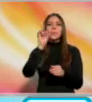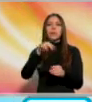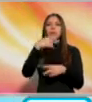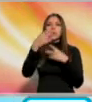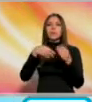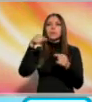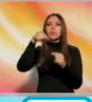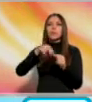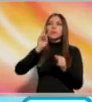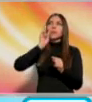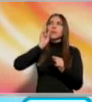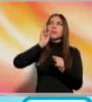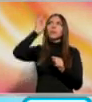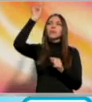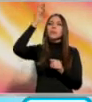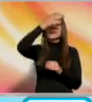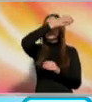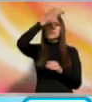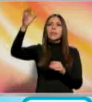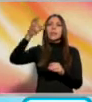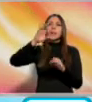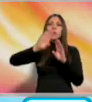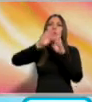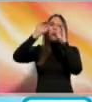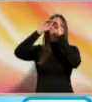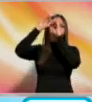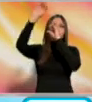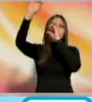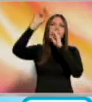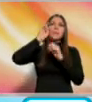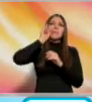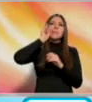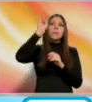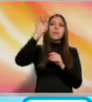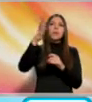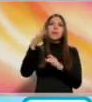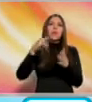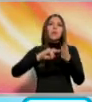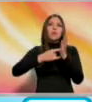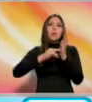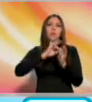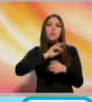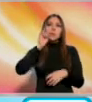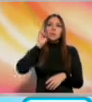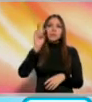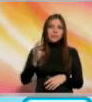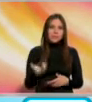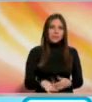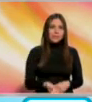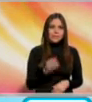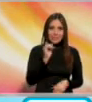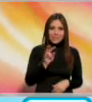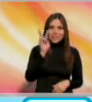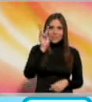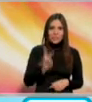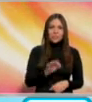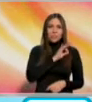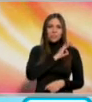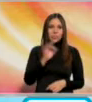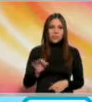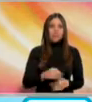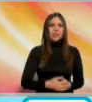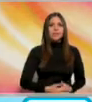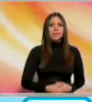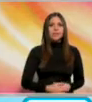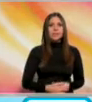y avistar a ciertas horas la Estación Internacional Espacial. ¿Es en serio? ¿De verdad? ¿Se A ver, alcanza sí, claro, a ver? aquí. Sí, sí, Es totalmente. tan sí. fácil como solo...